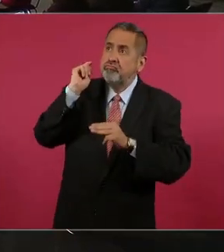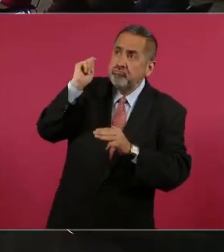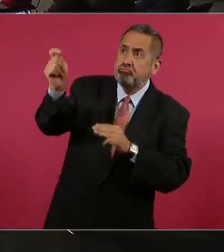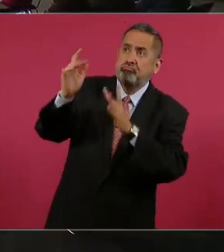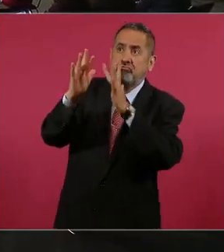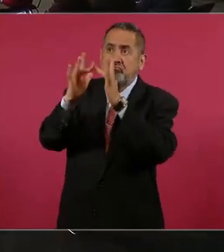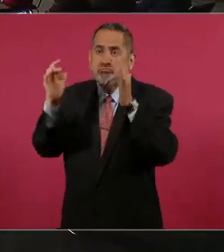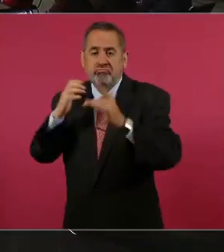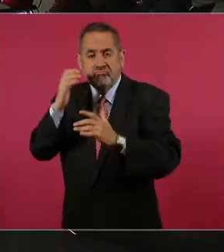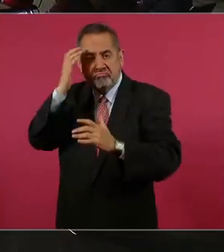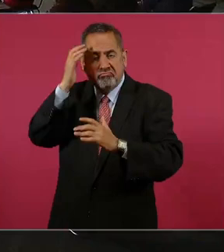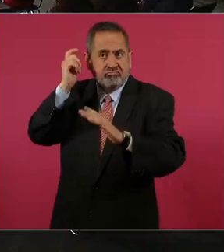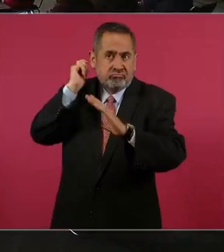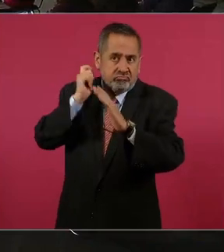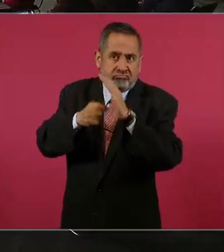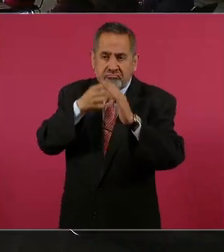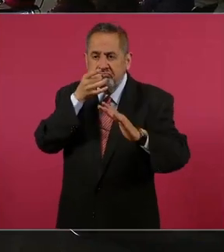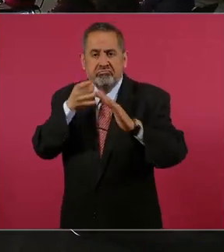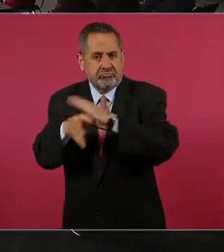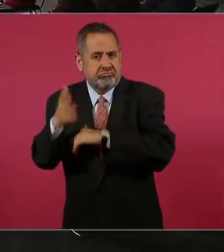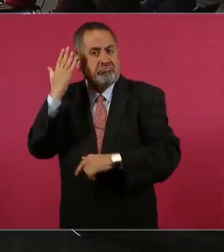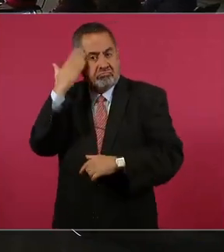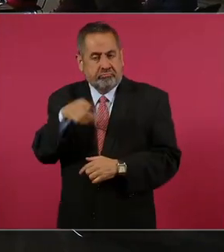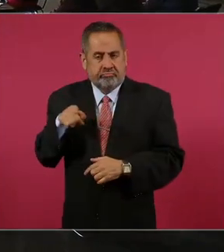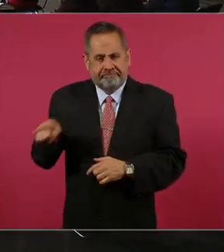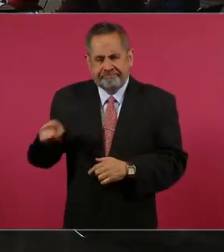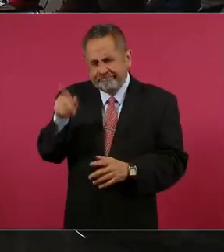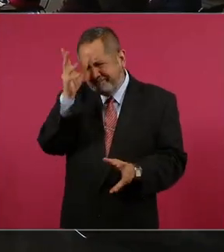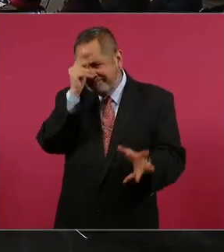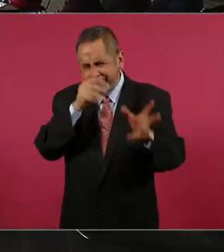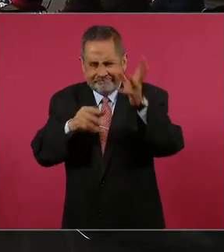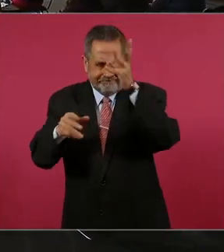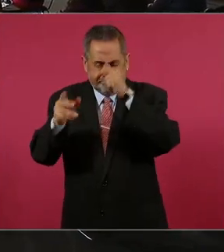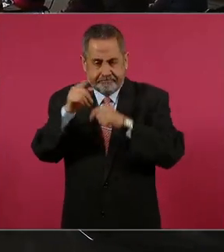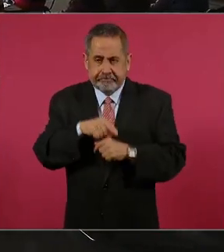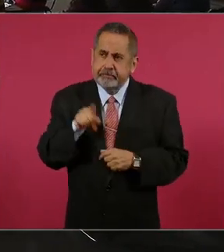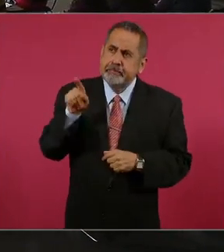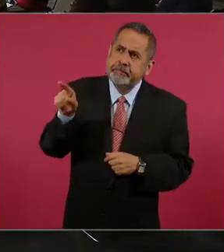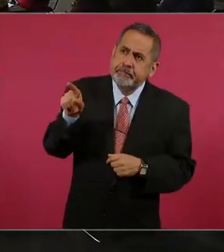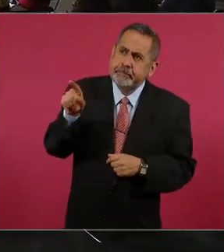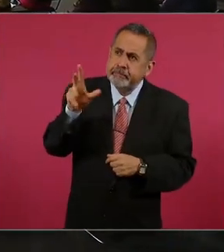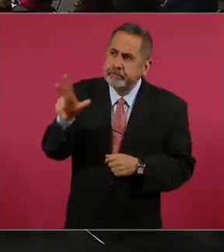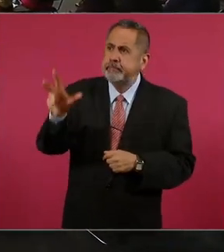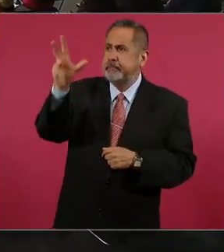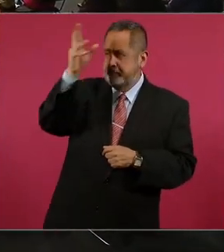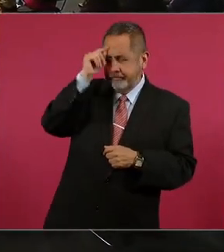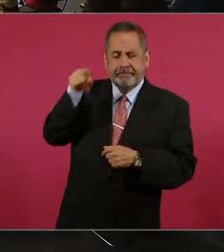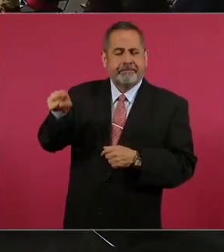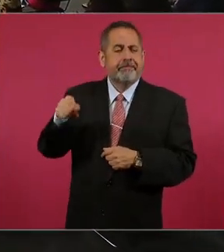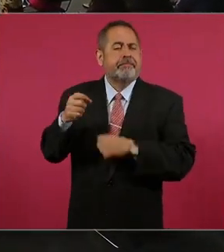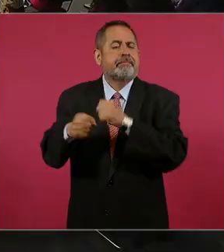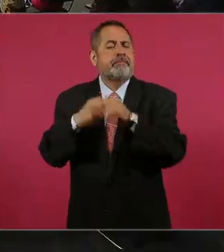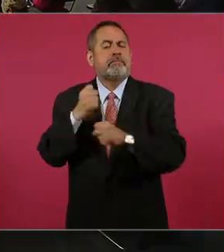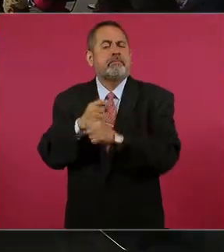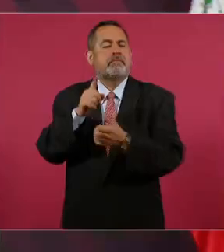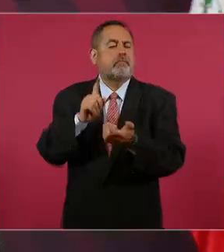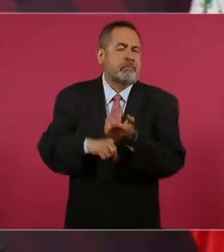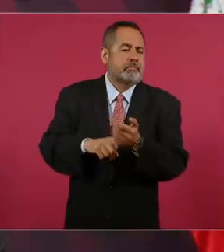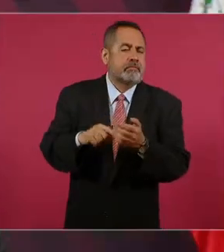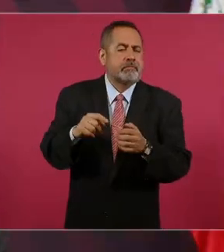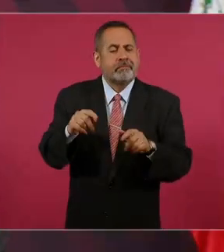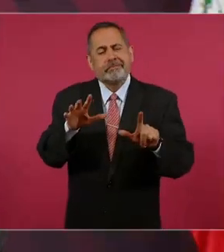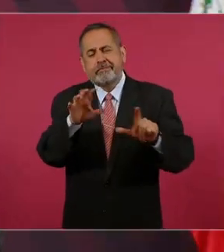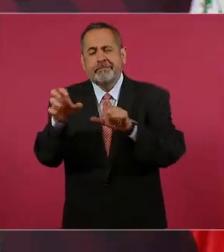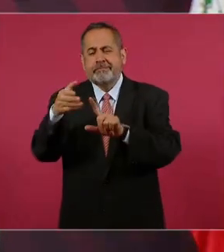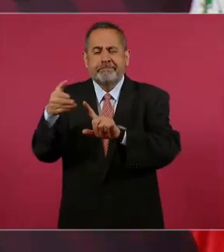se empapó del pensamiento y la actuación de los revolucionarios de finales del siglo XVIII y de